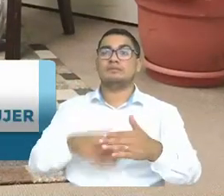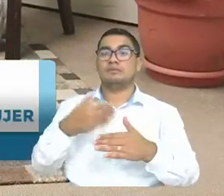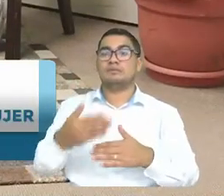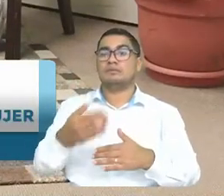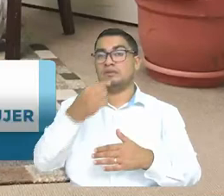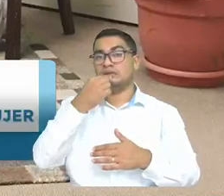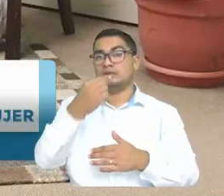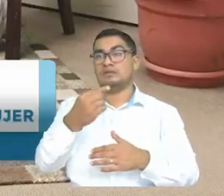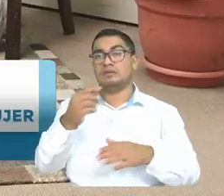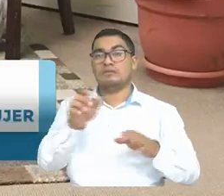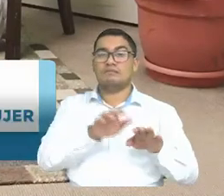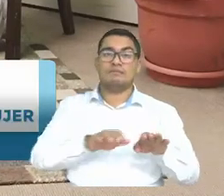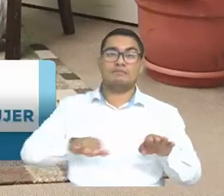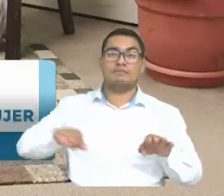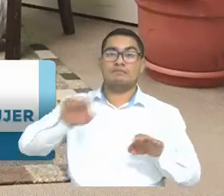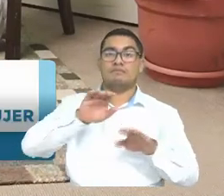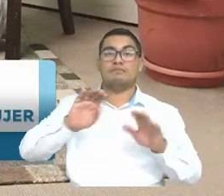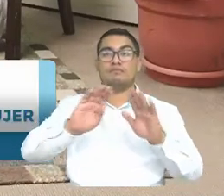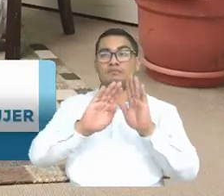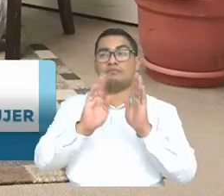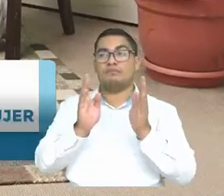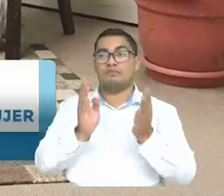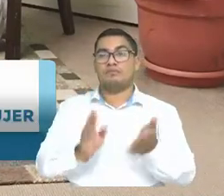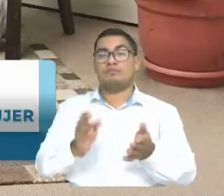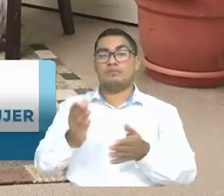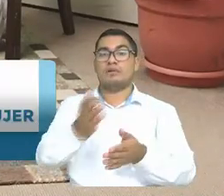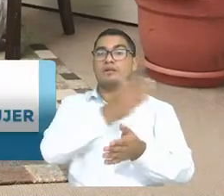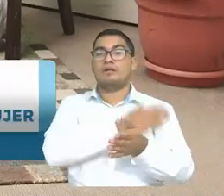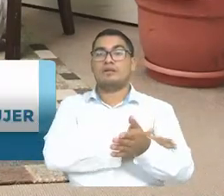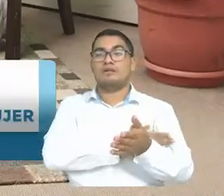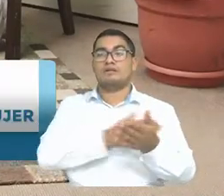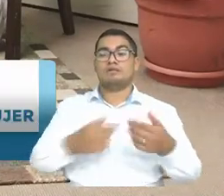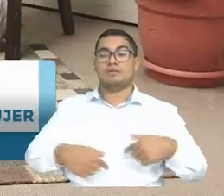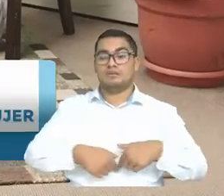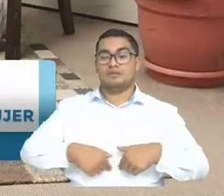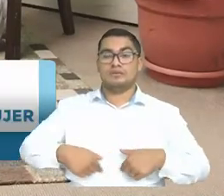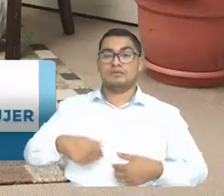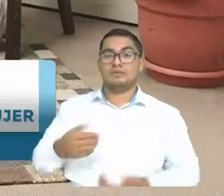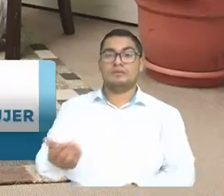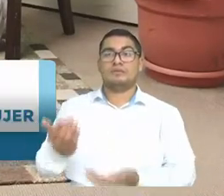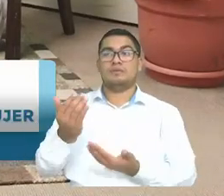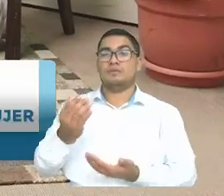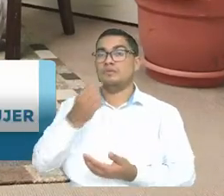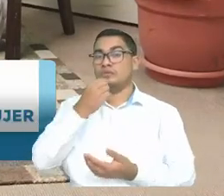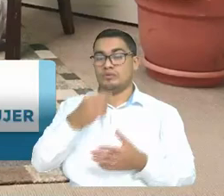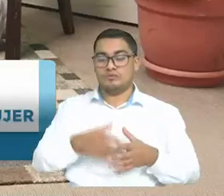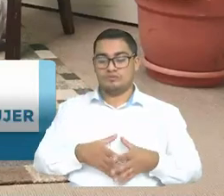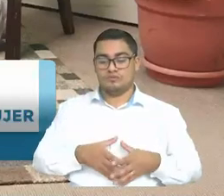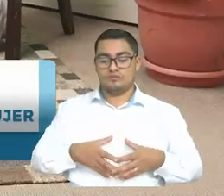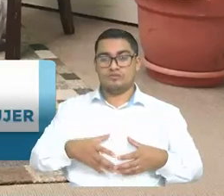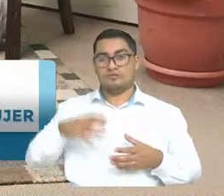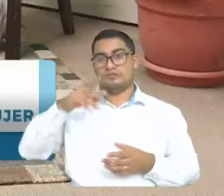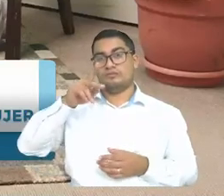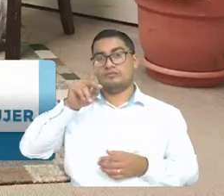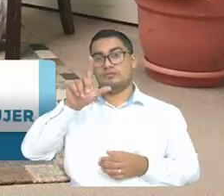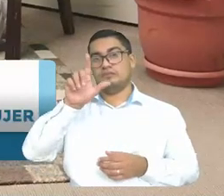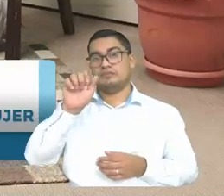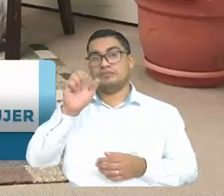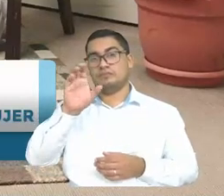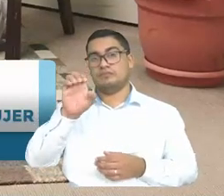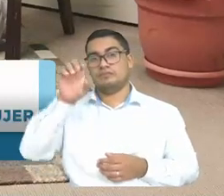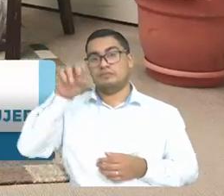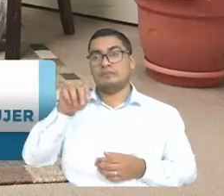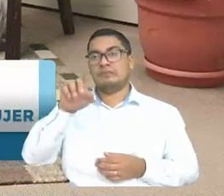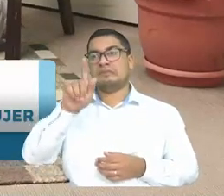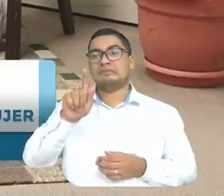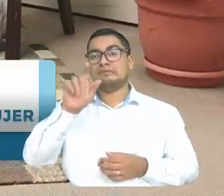darse más aún en mujeres con cesáreas anteriores. Yeah. ¿Por qué? Porque la placenta, al momento de formarse,